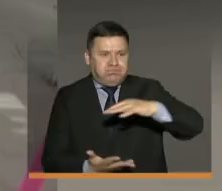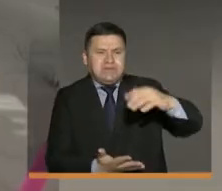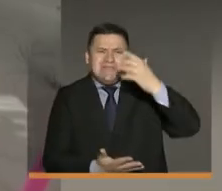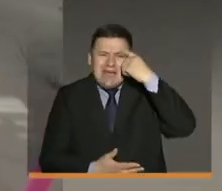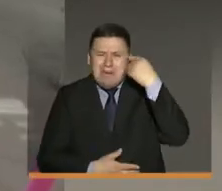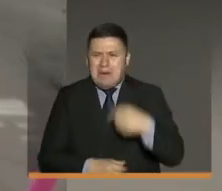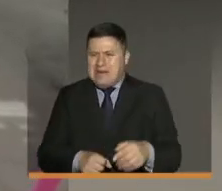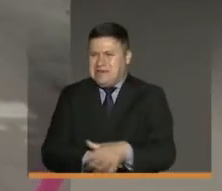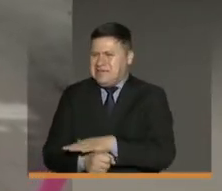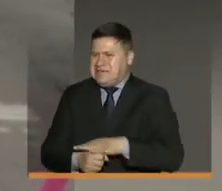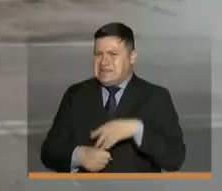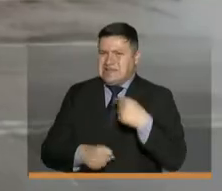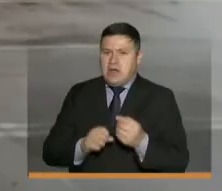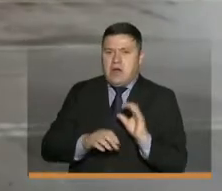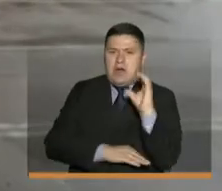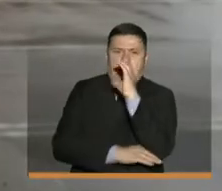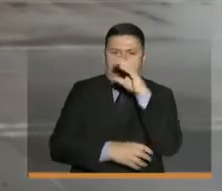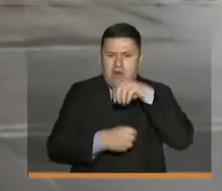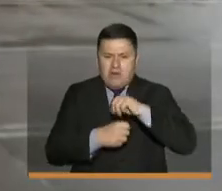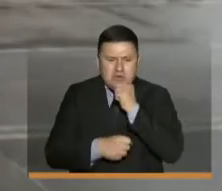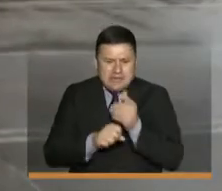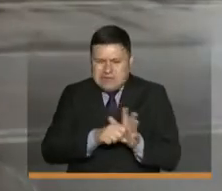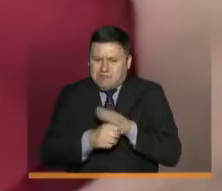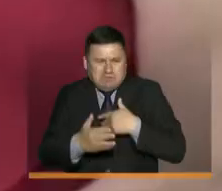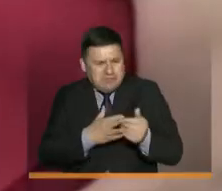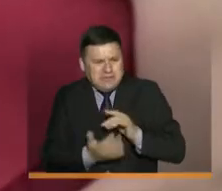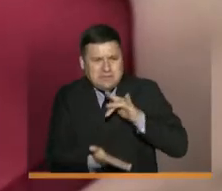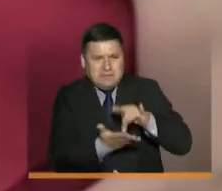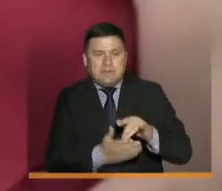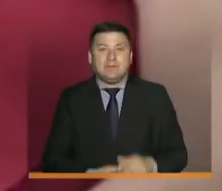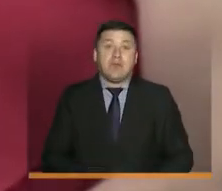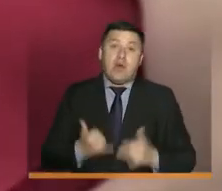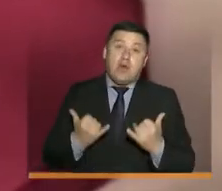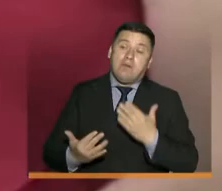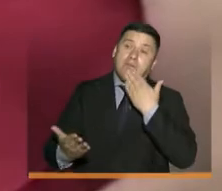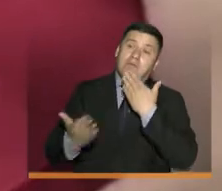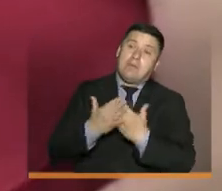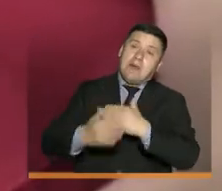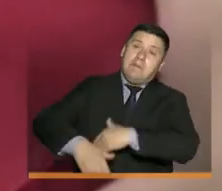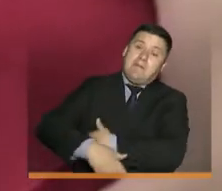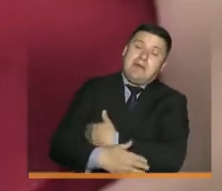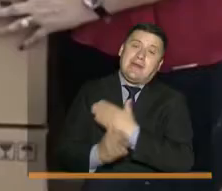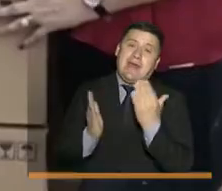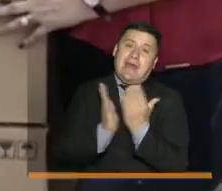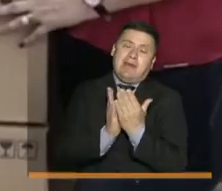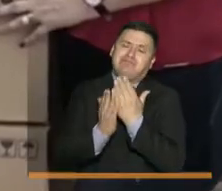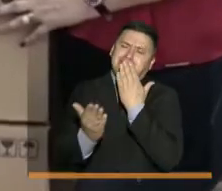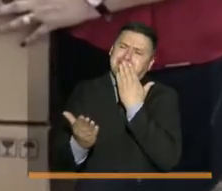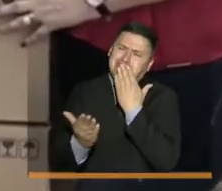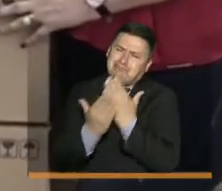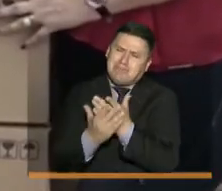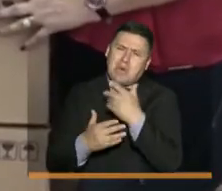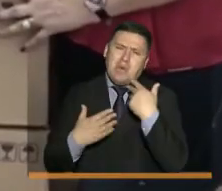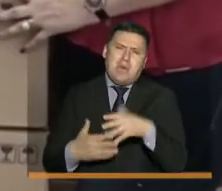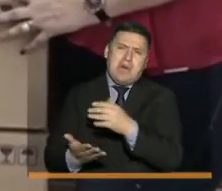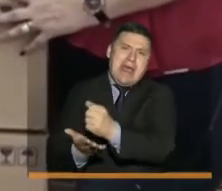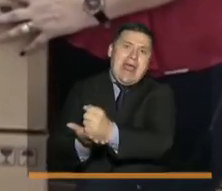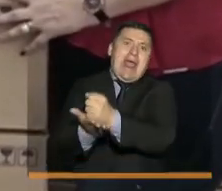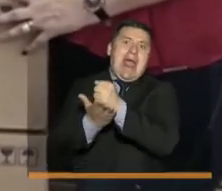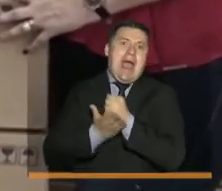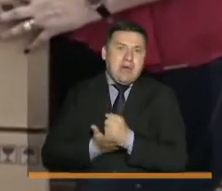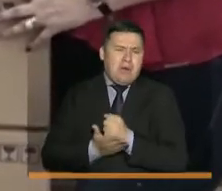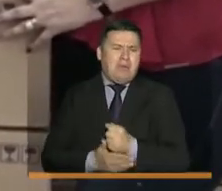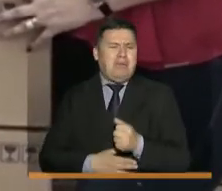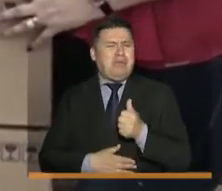emergencia que atraviesa el país. Hoy damos las gracias al Ministerio de Educación por esta gran ayuda que